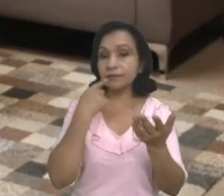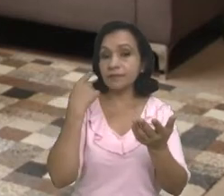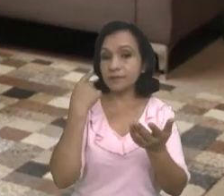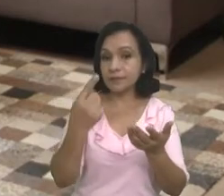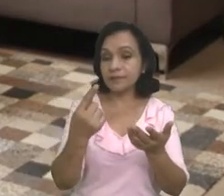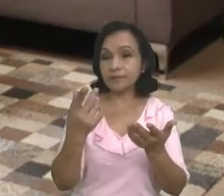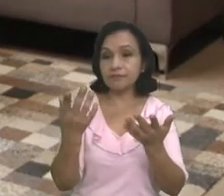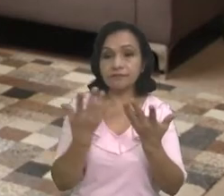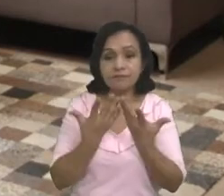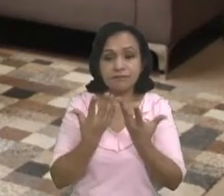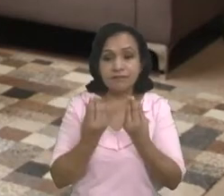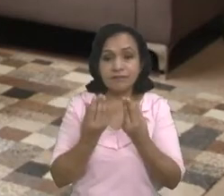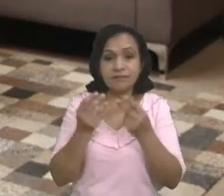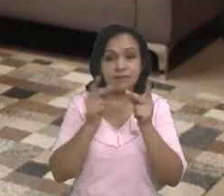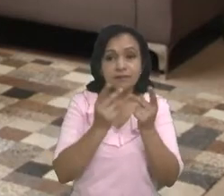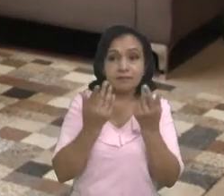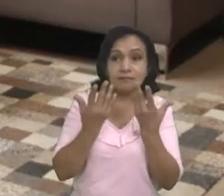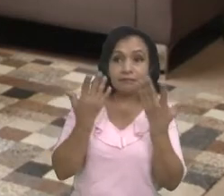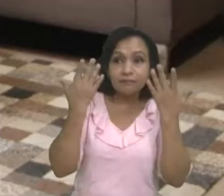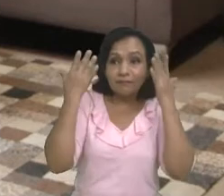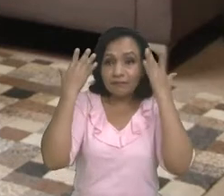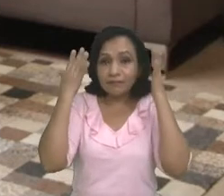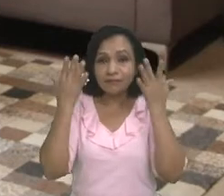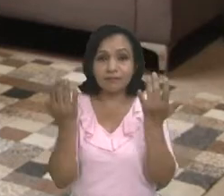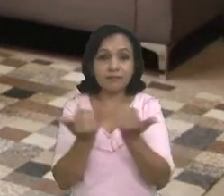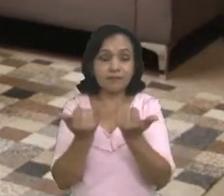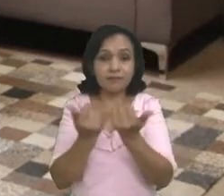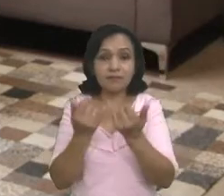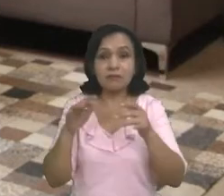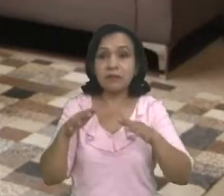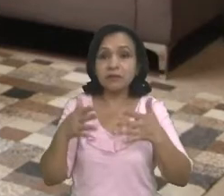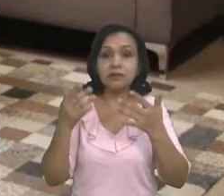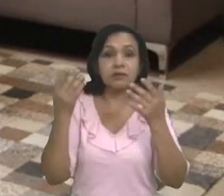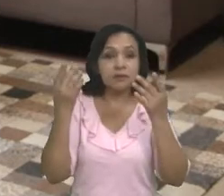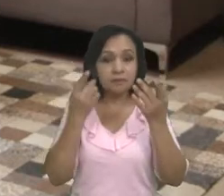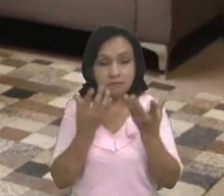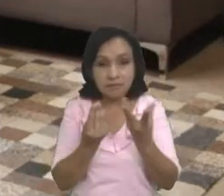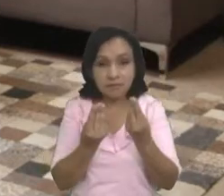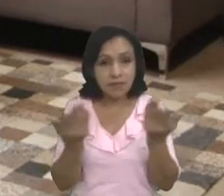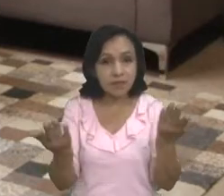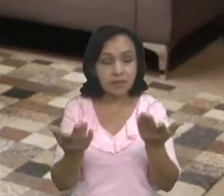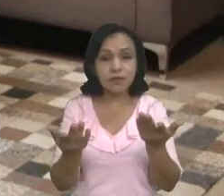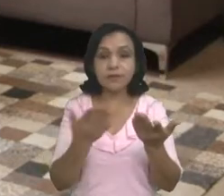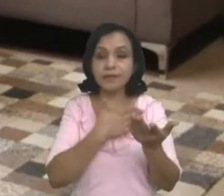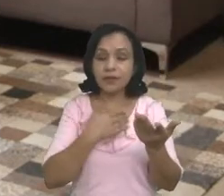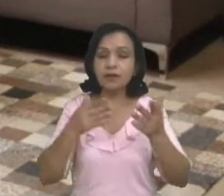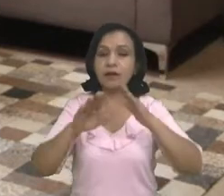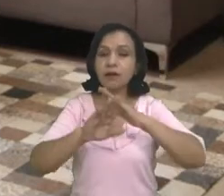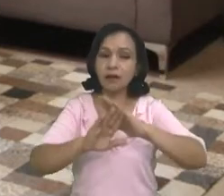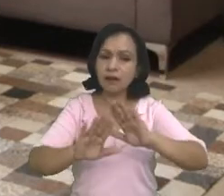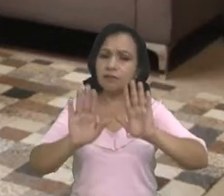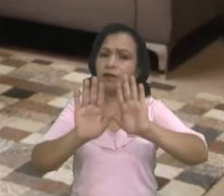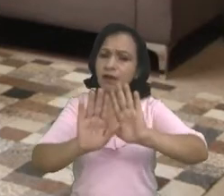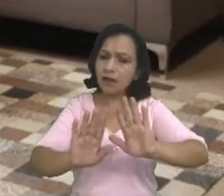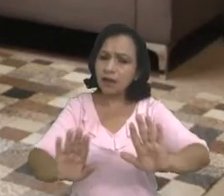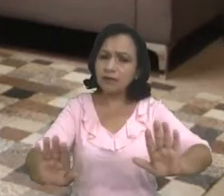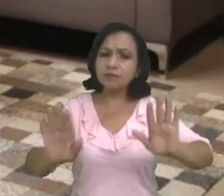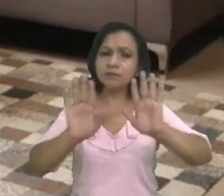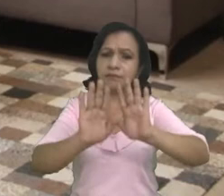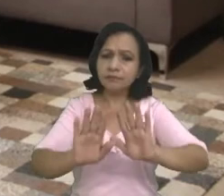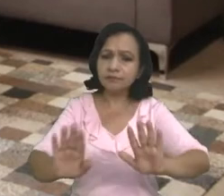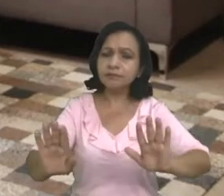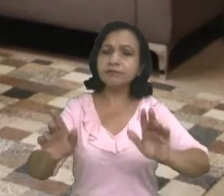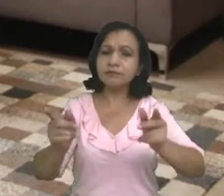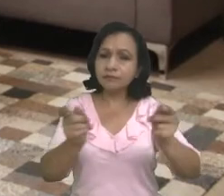en pánico a la gente con qué necesidad cuando lo que nosotros tenemos que tener guardar la calma y manejar la